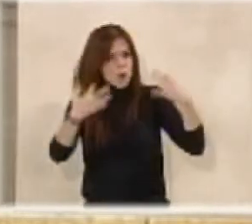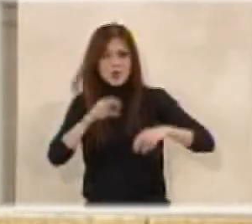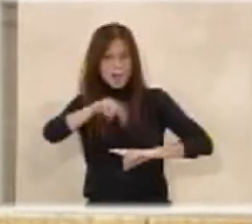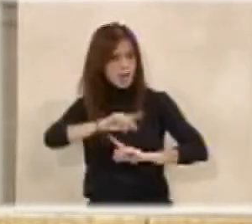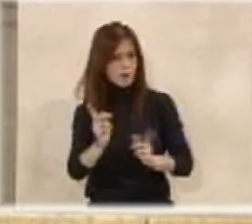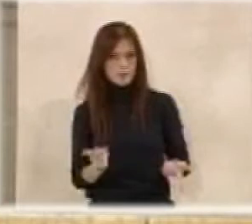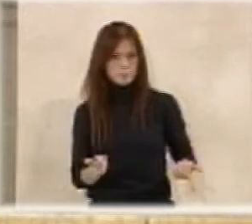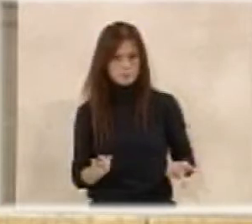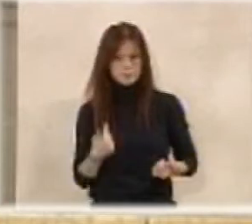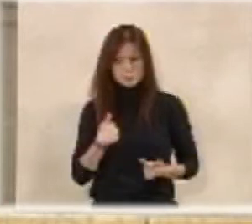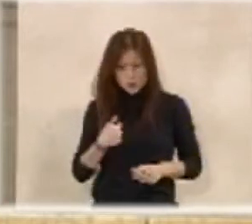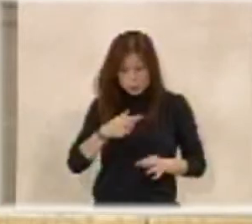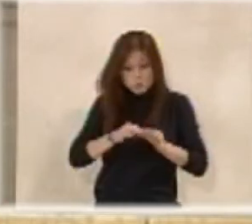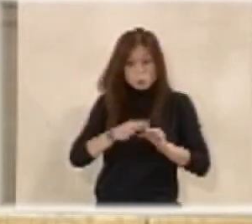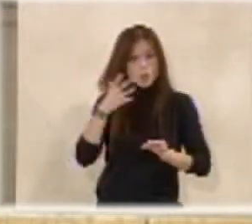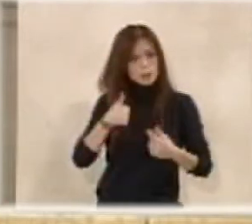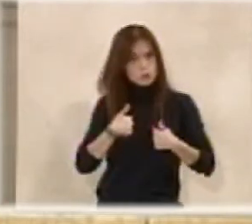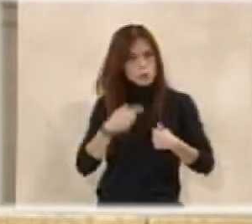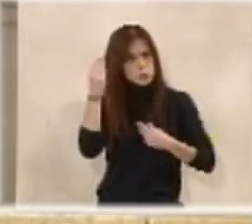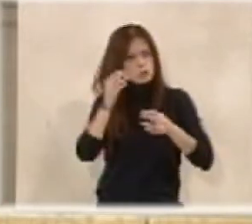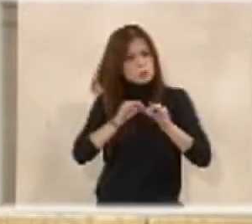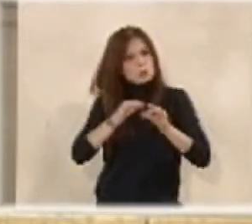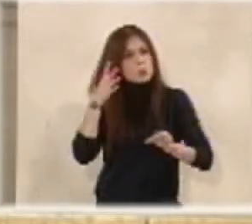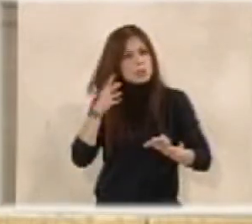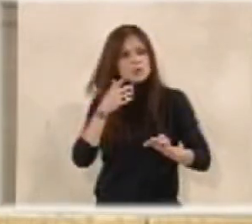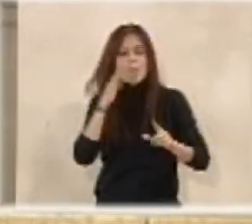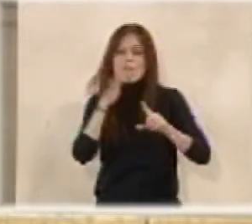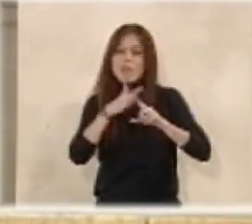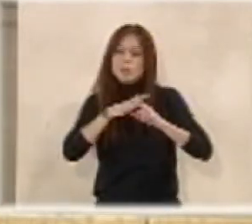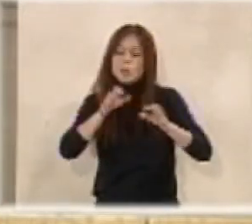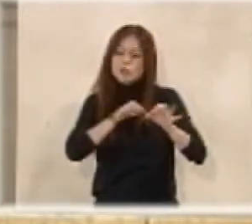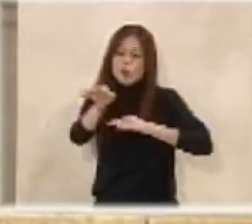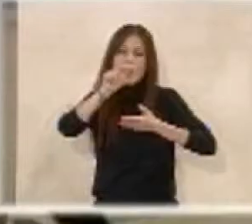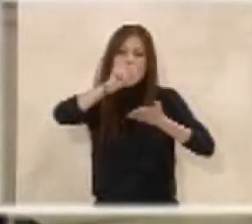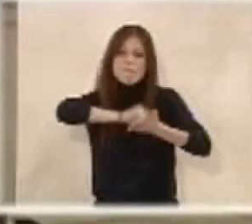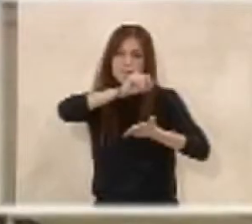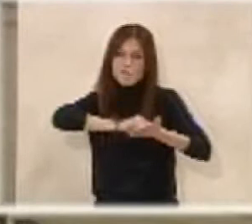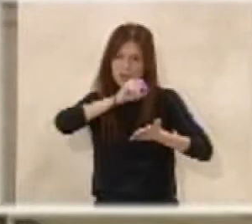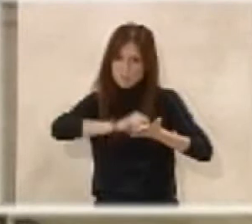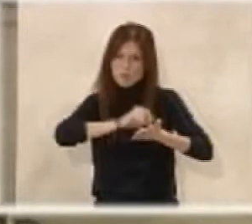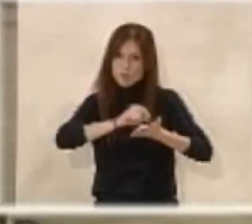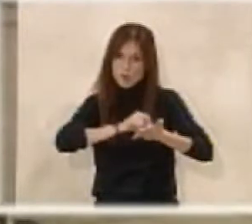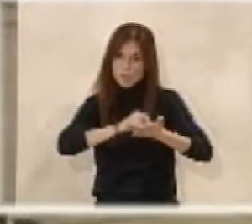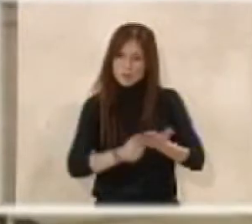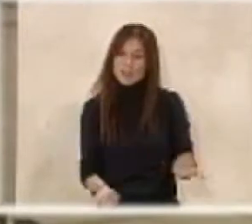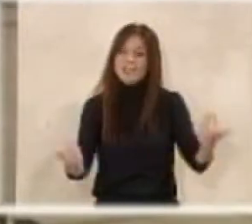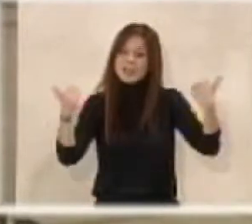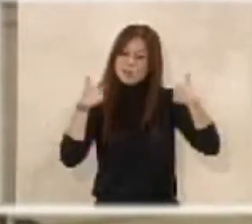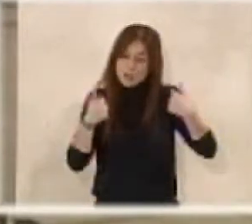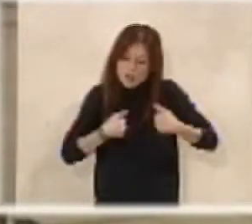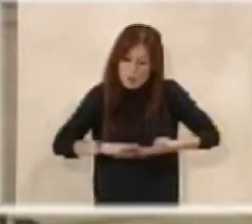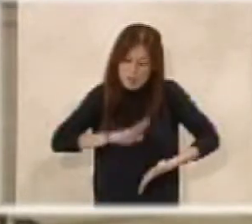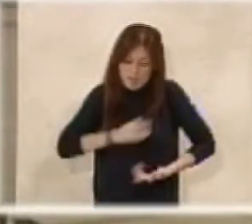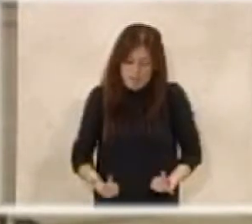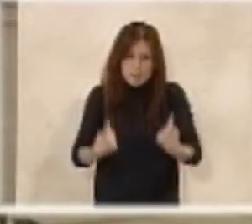otros, tenemos la suerte, yo lo considero así, de firmar facturas todos los días y hacer cargo a las responsabilidades que ello